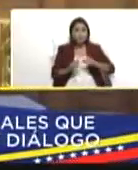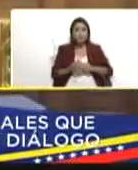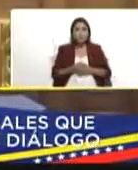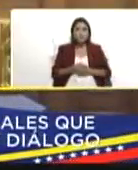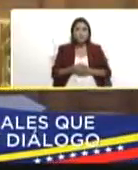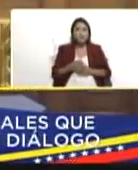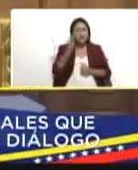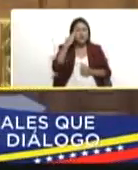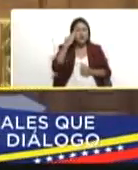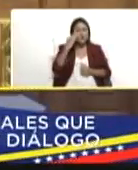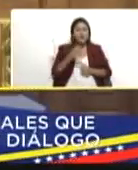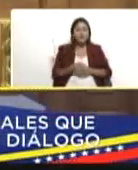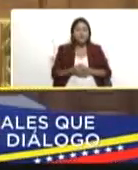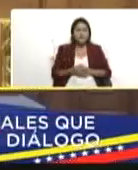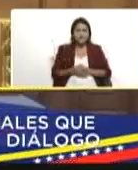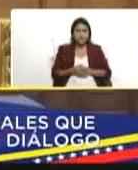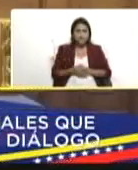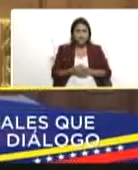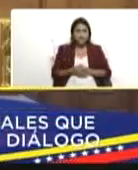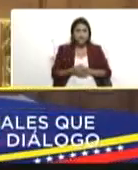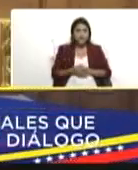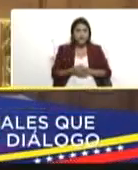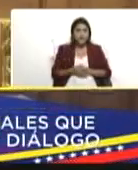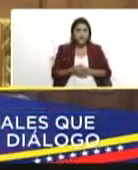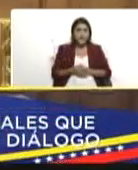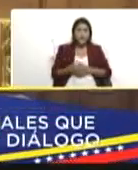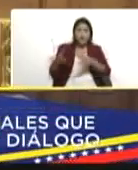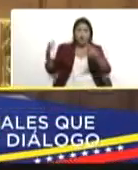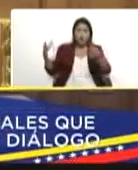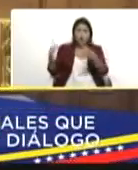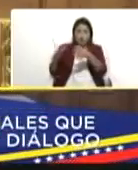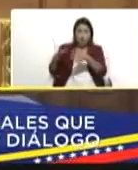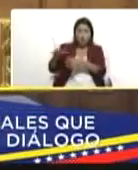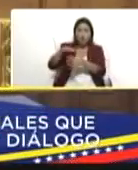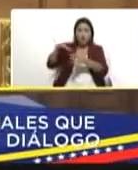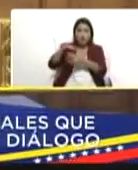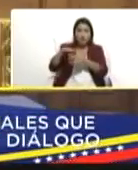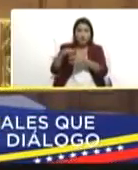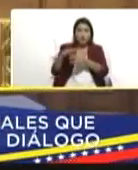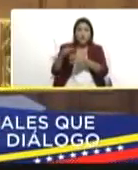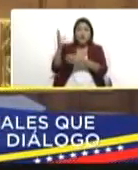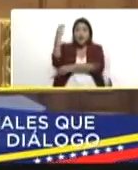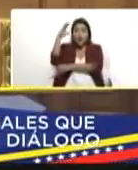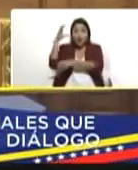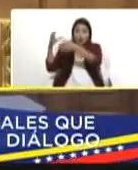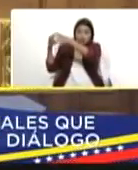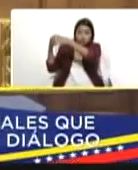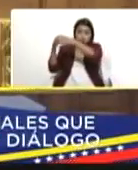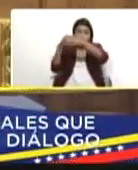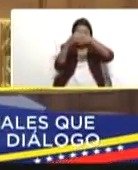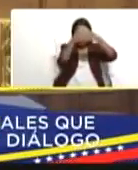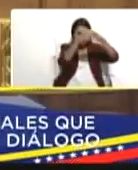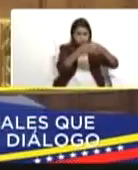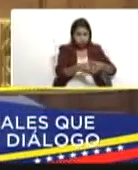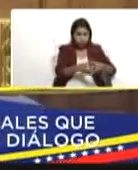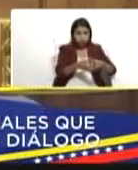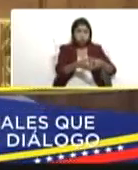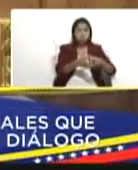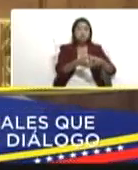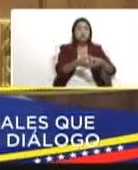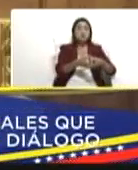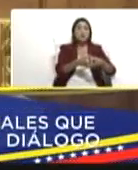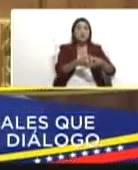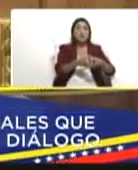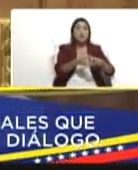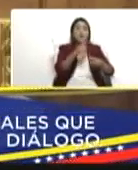esto era lo primero un grupo de comando traído desde Colombia de mercenarios que iba